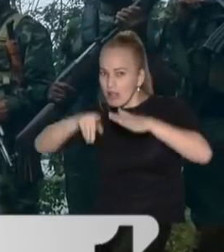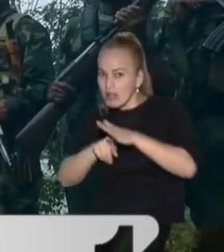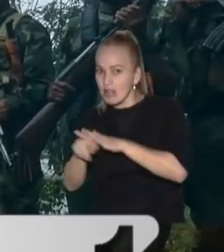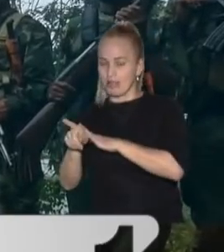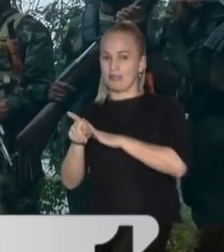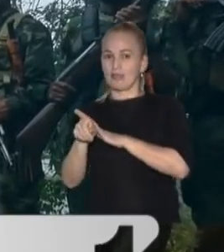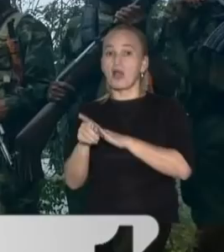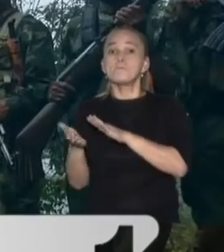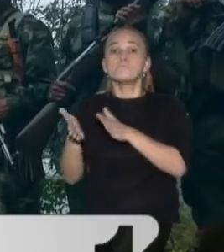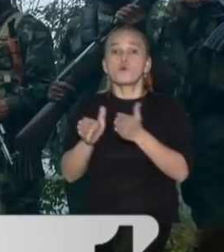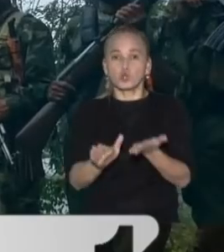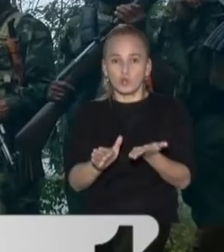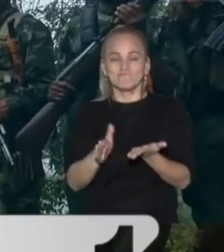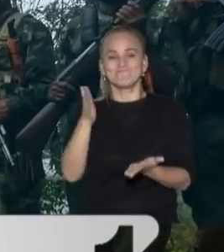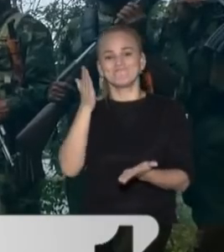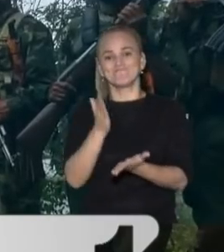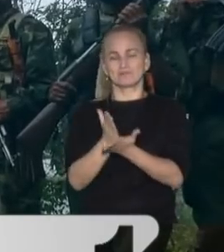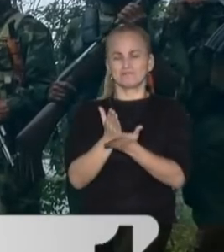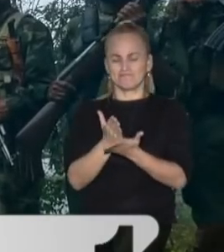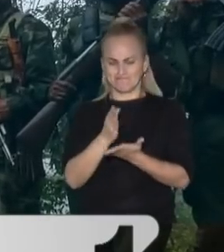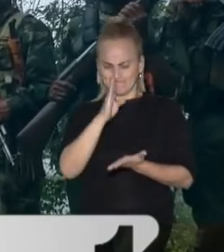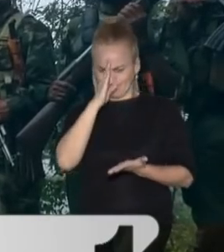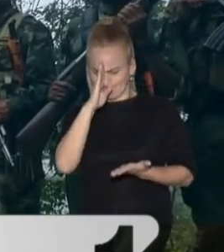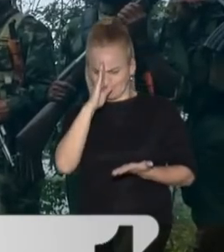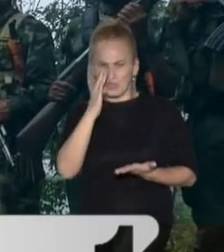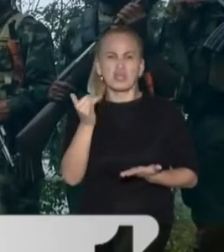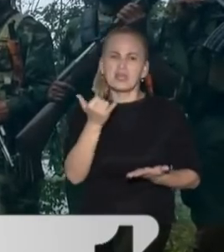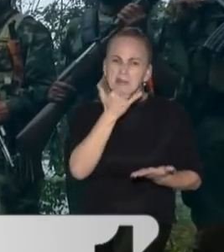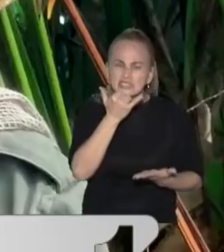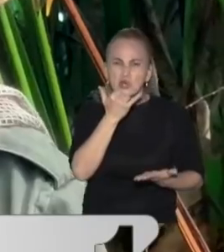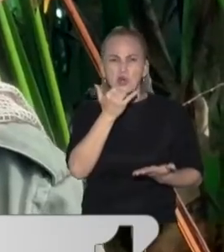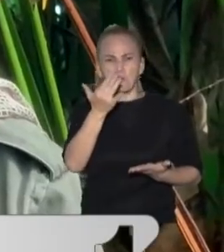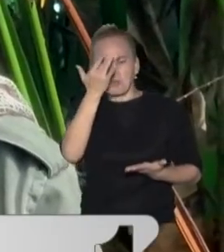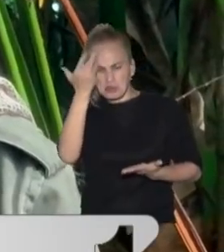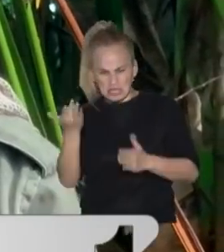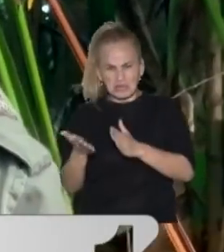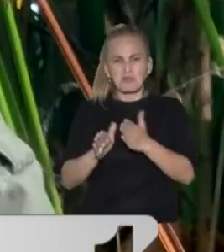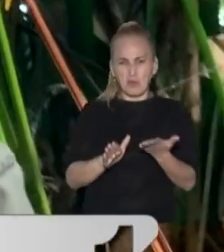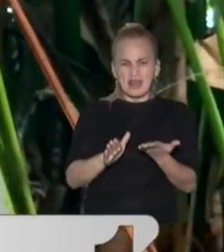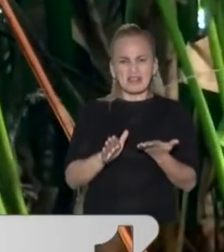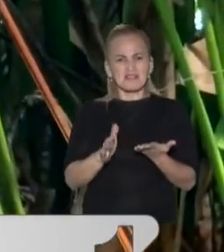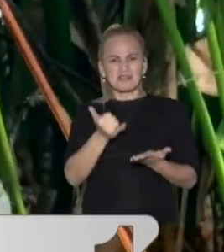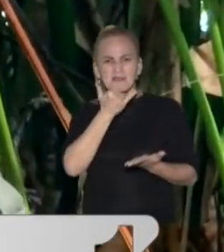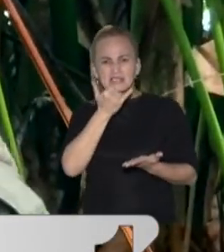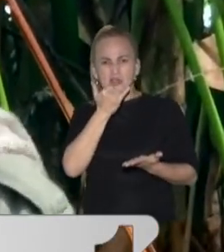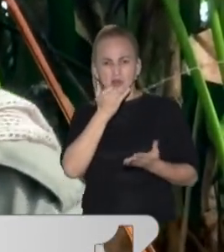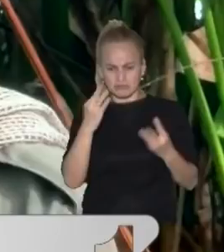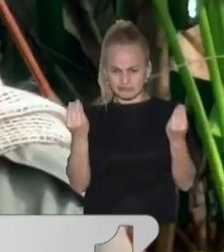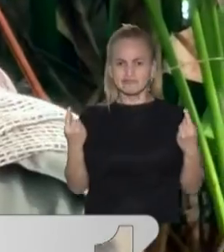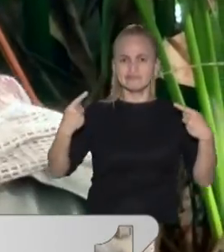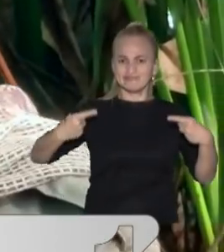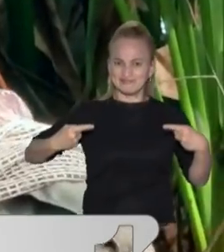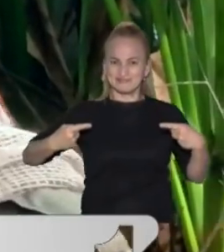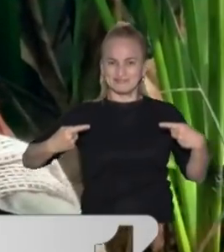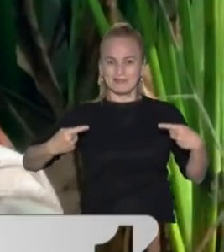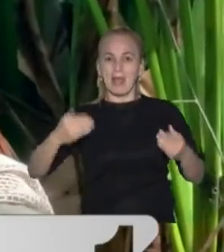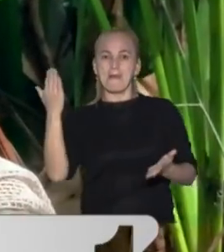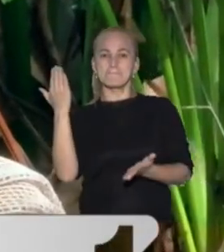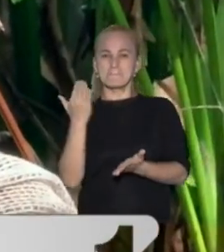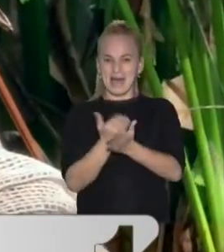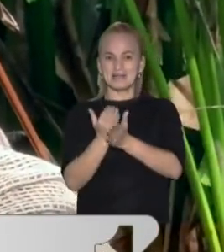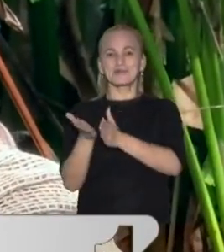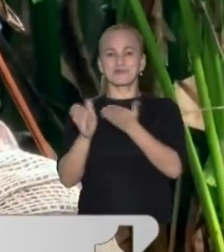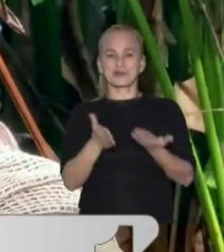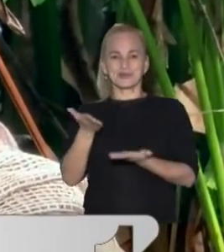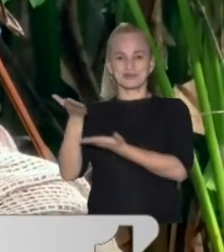circunstancias que hasta el momento hay muchas dudas sobre ellas, sobre lo que habría ocurrido, el enfrentamiento este en el que murió Jesús